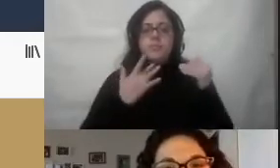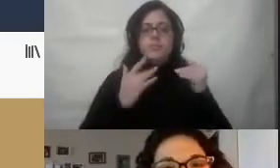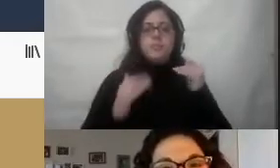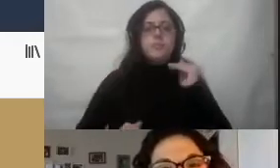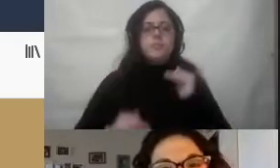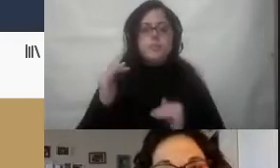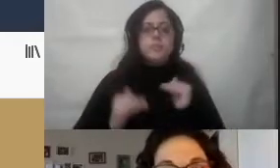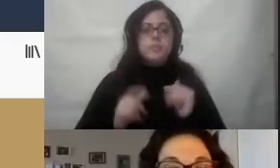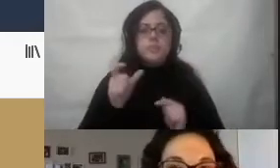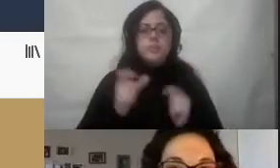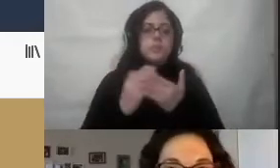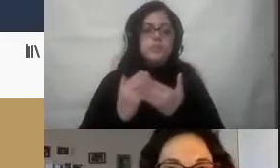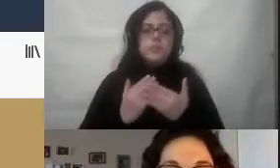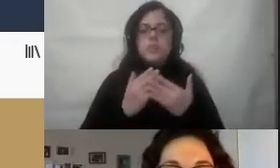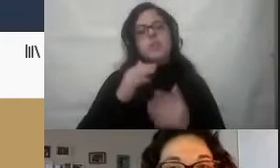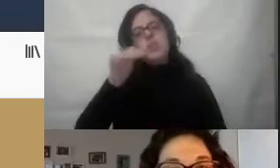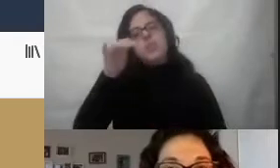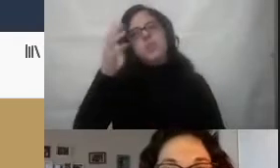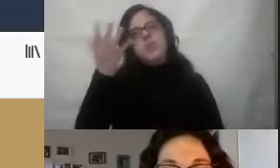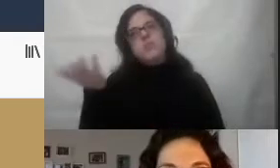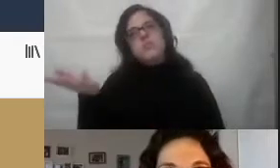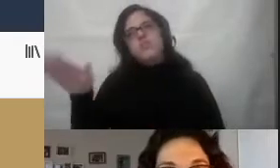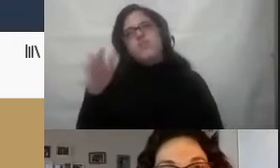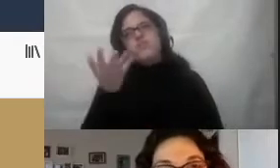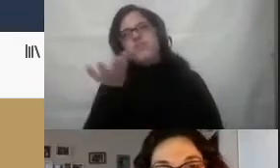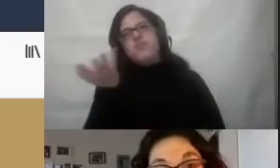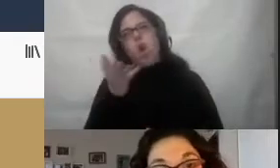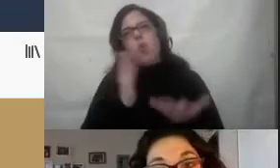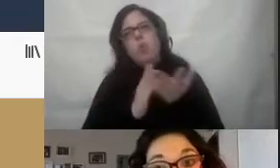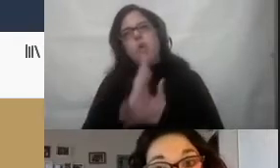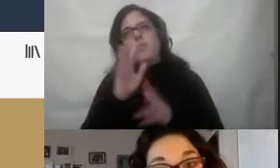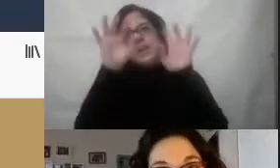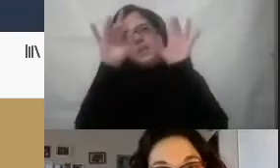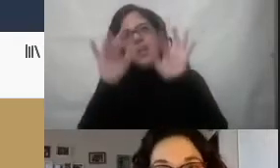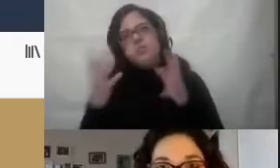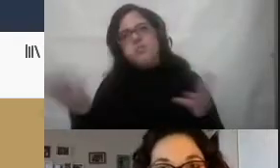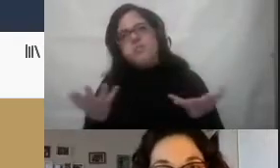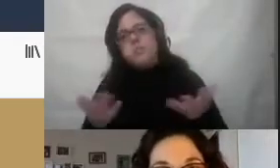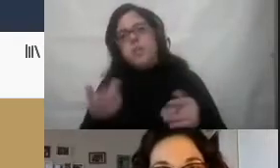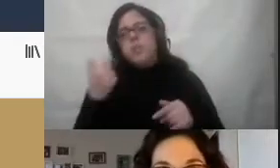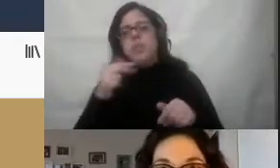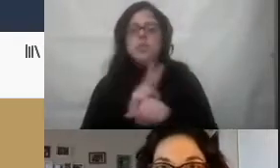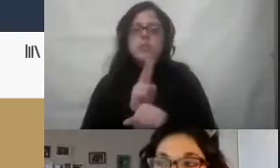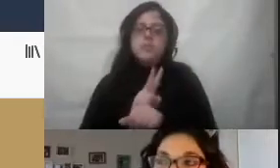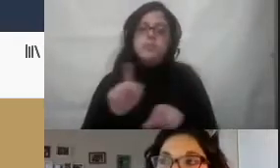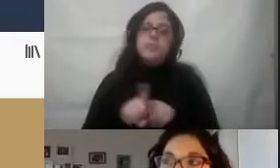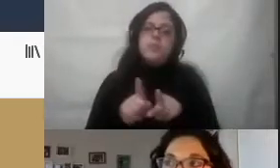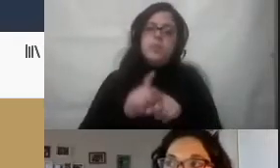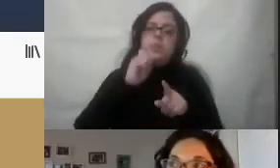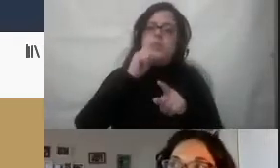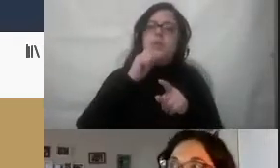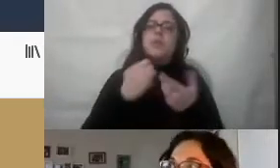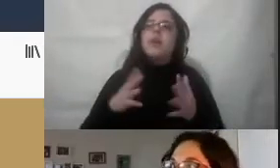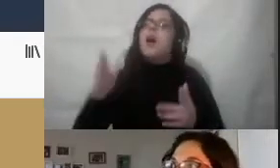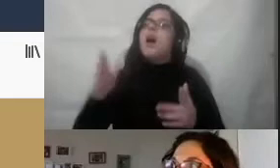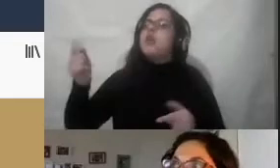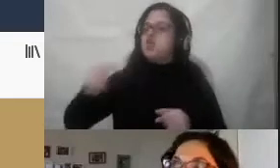sé cómo empezar. Siempre nos pasa eso, no sé cómo empezar. Y el que el profe empiece a hacer el ejercicio facilita